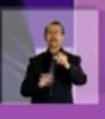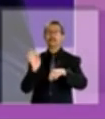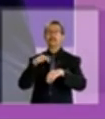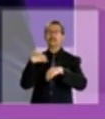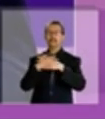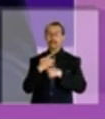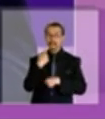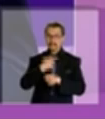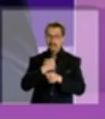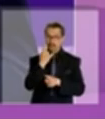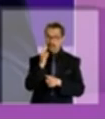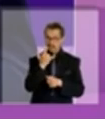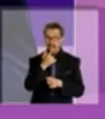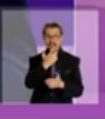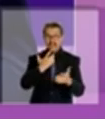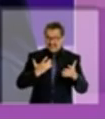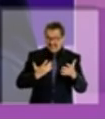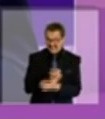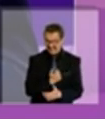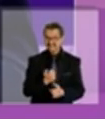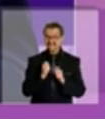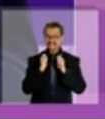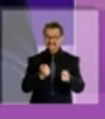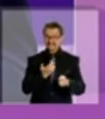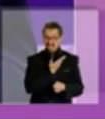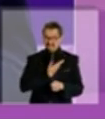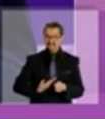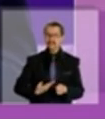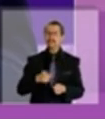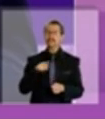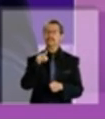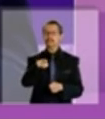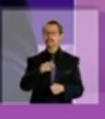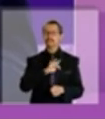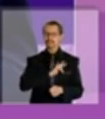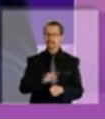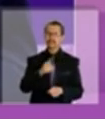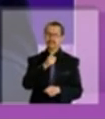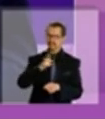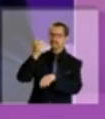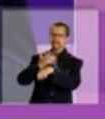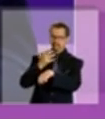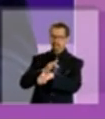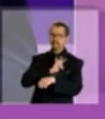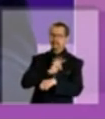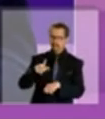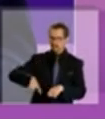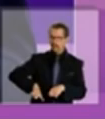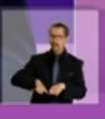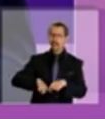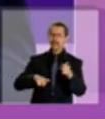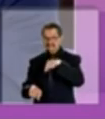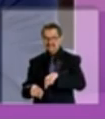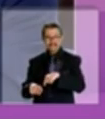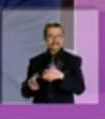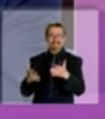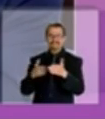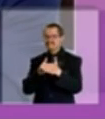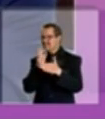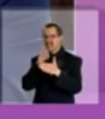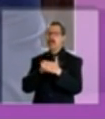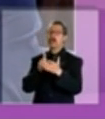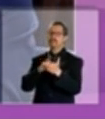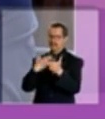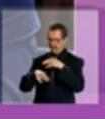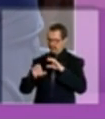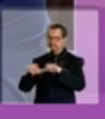y no, definitivamente me pareció un debate pesado. La participación de la gente... No, o sea, leían acartonada, las